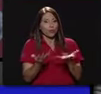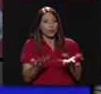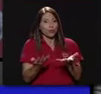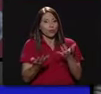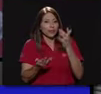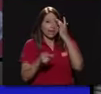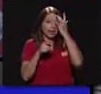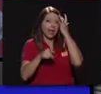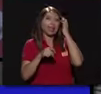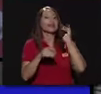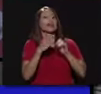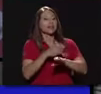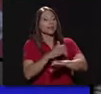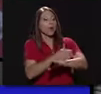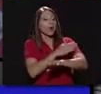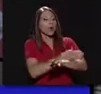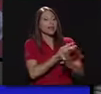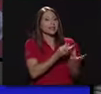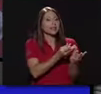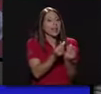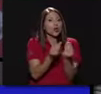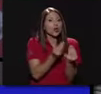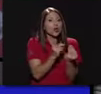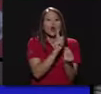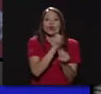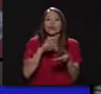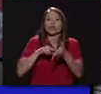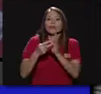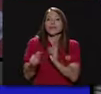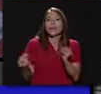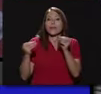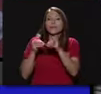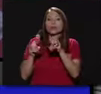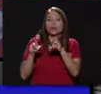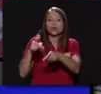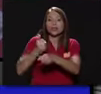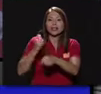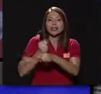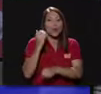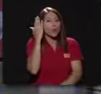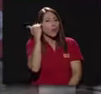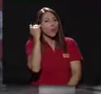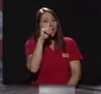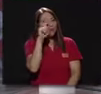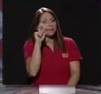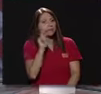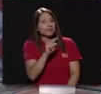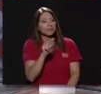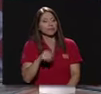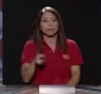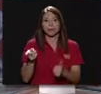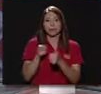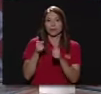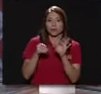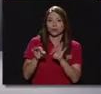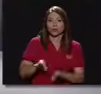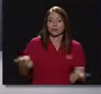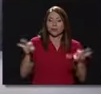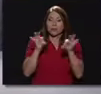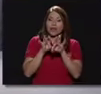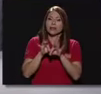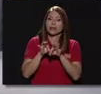las mejoras en la producción no se traducen exactamente en más oportunidades. ¿Por qué? Bueno, tal vez primero es